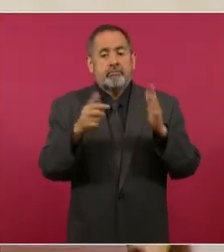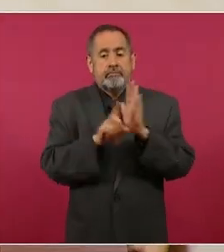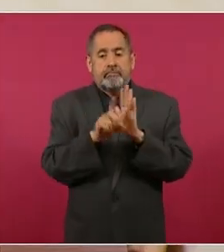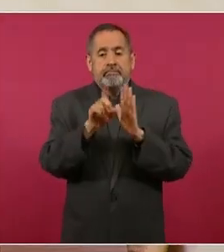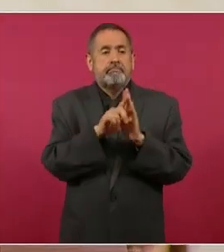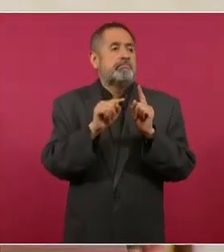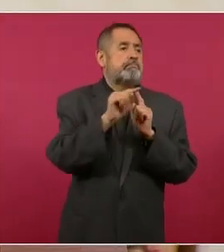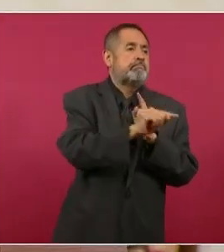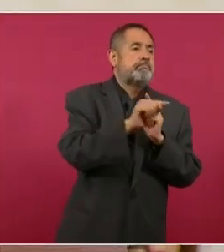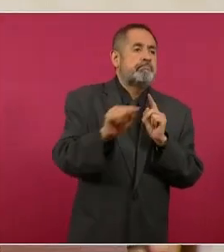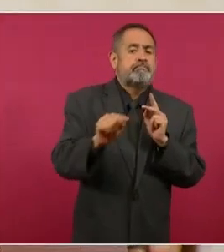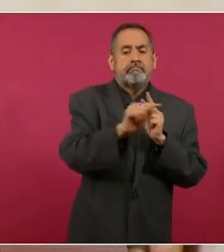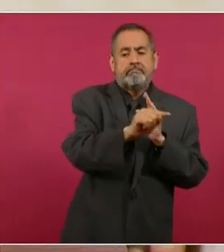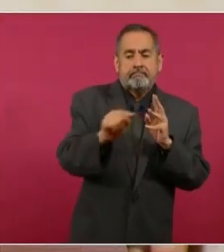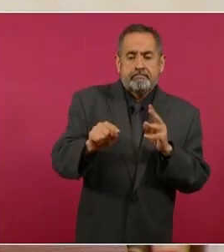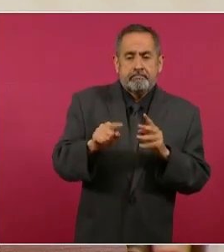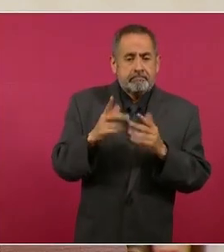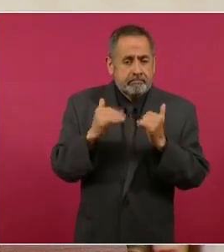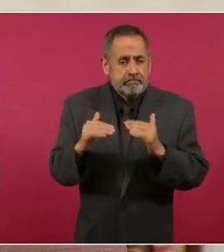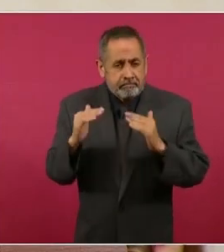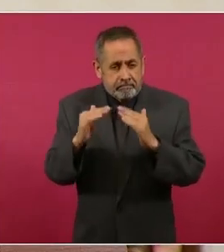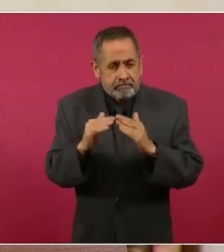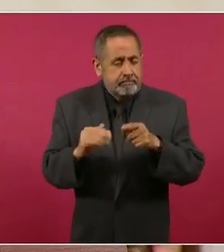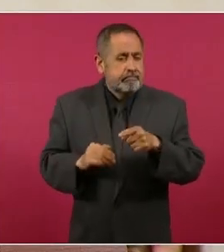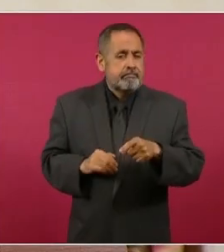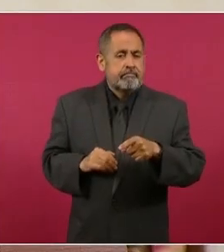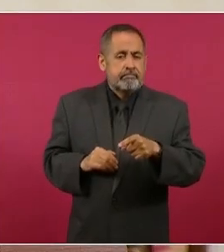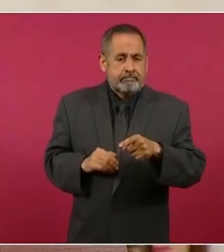más, y una casa